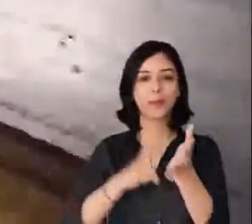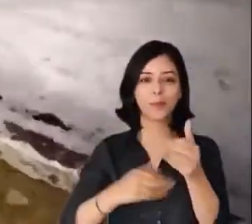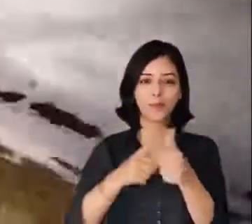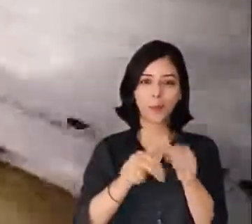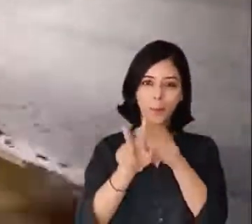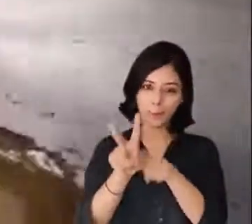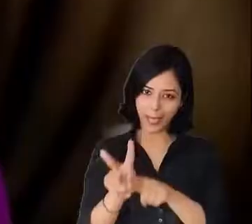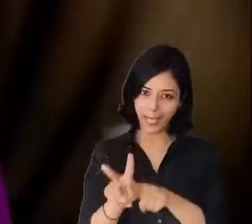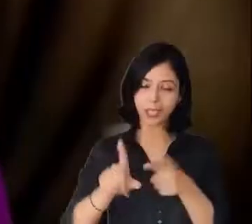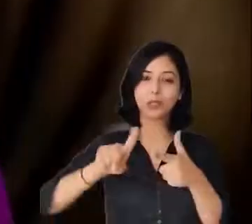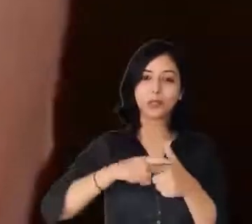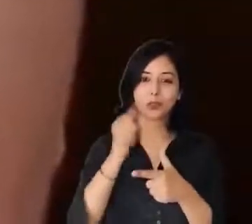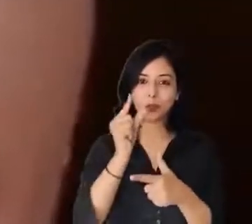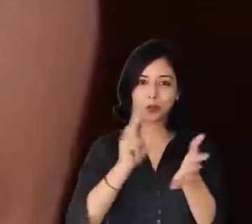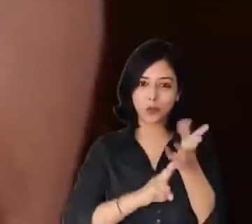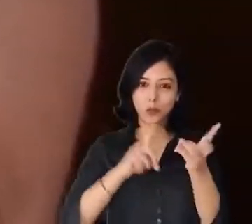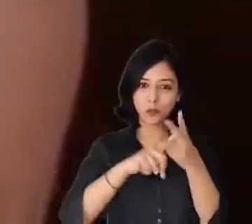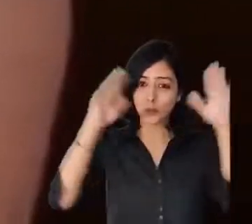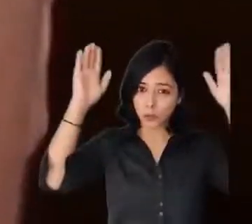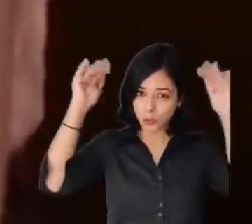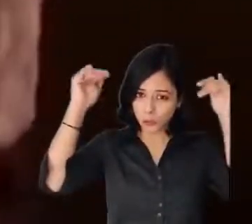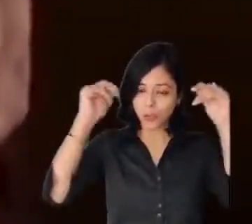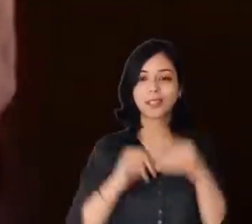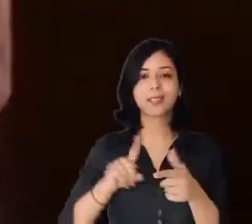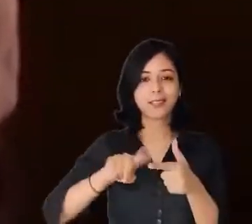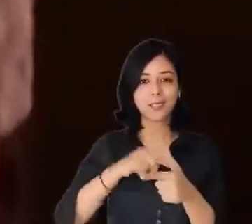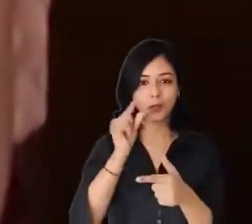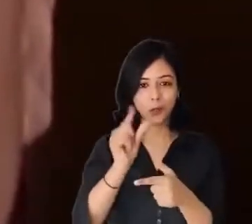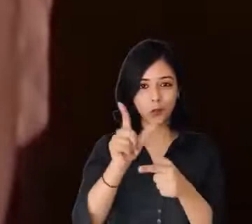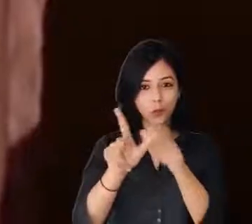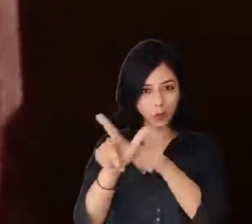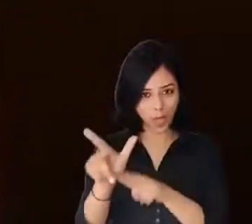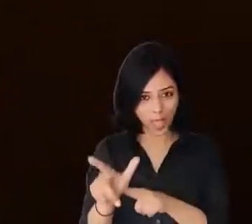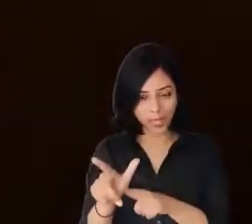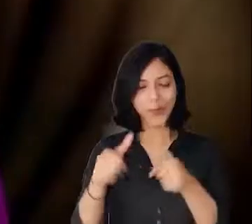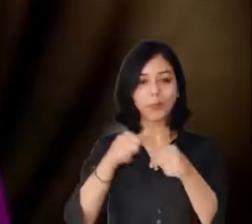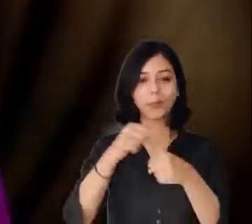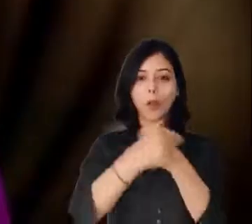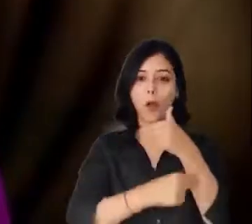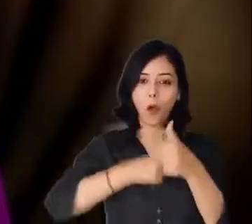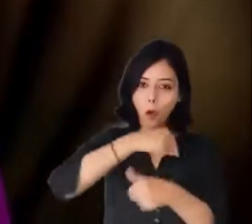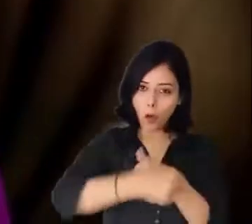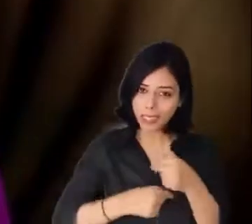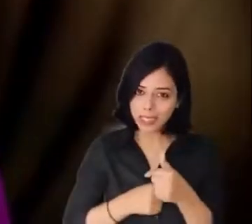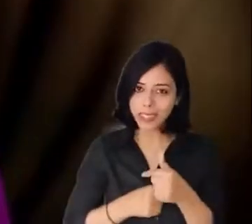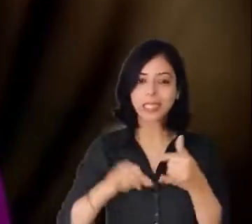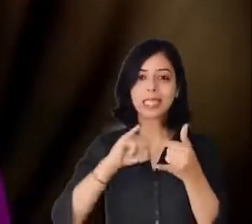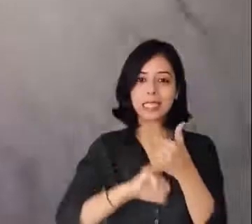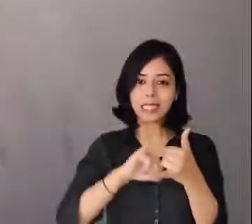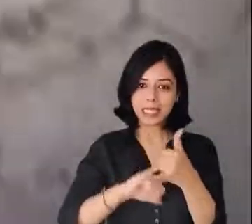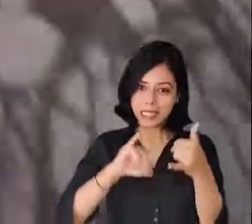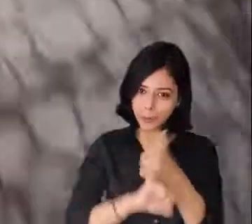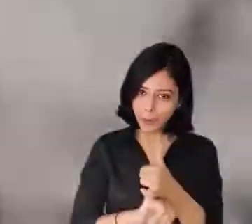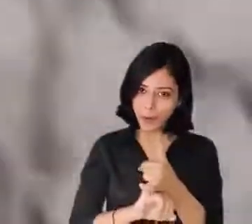Era aterrador saber que un asesino andaba suelto. No saber quién era, daba mucho